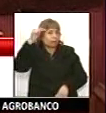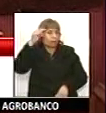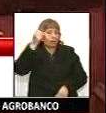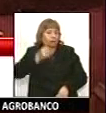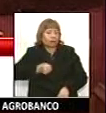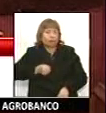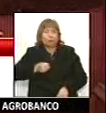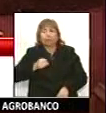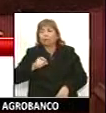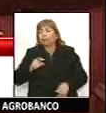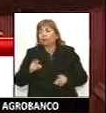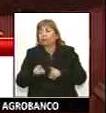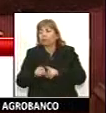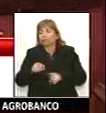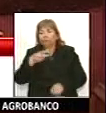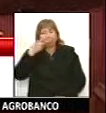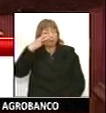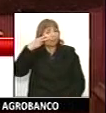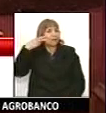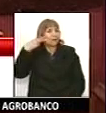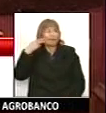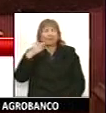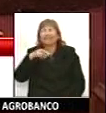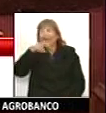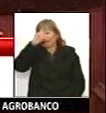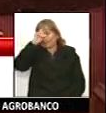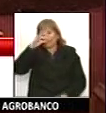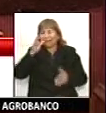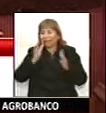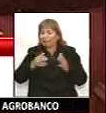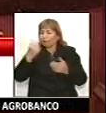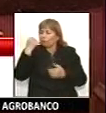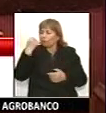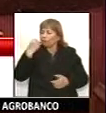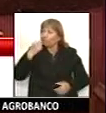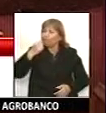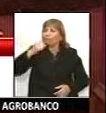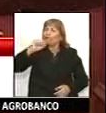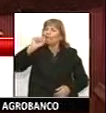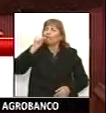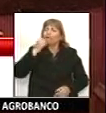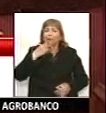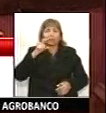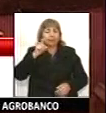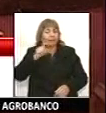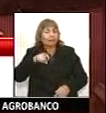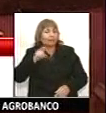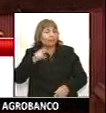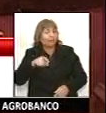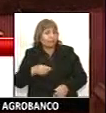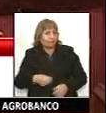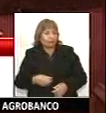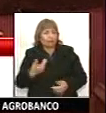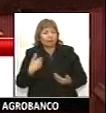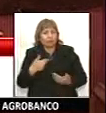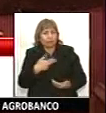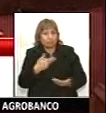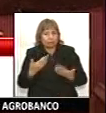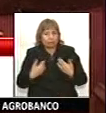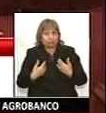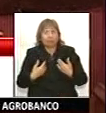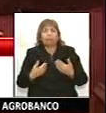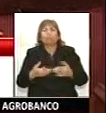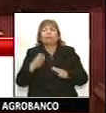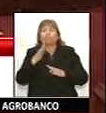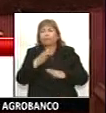sur, también está en la Amazonía peruana, constantemente viajando y viendo las necesidades que tienen nuestras zonas